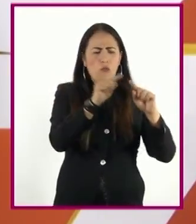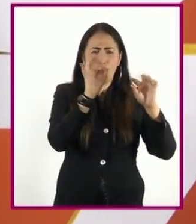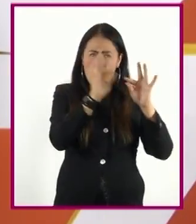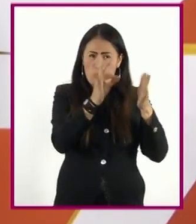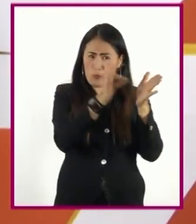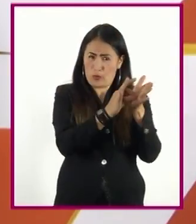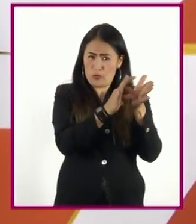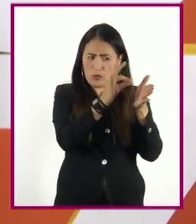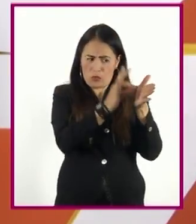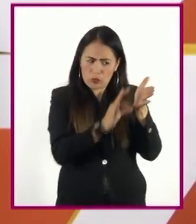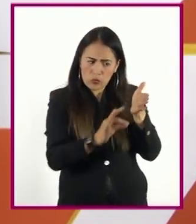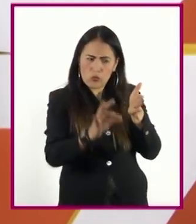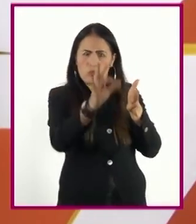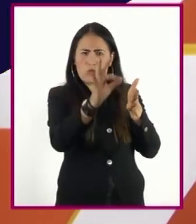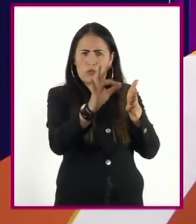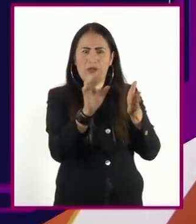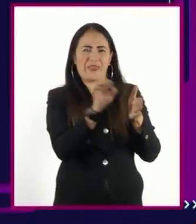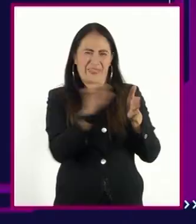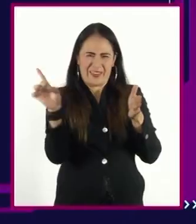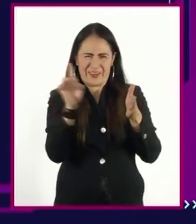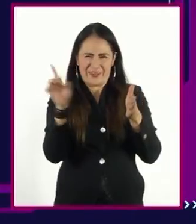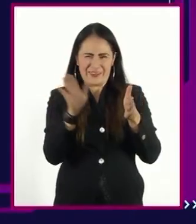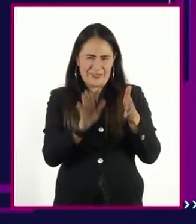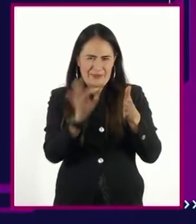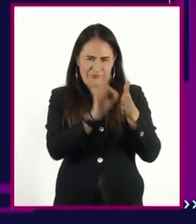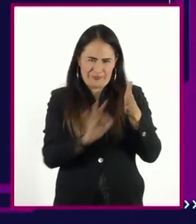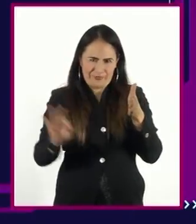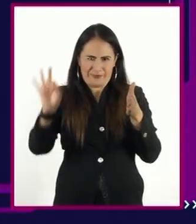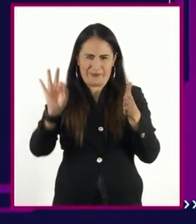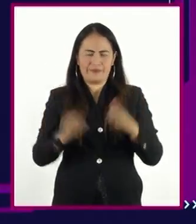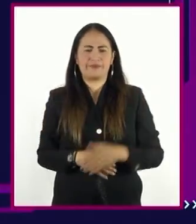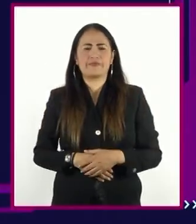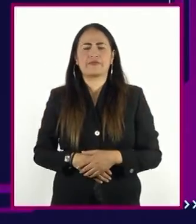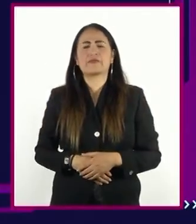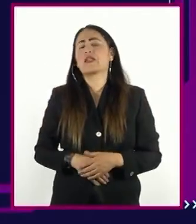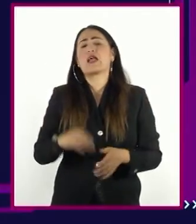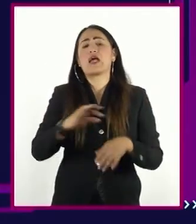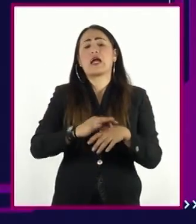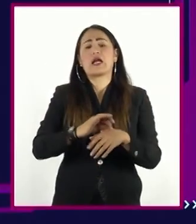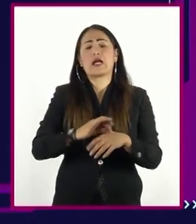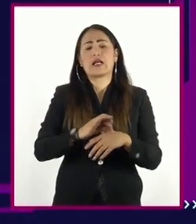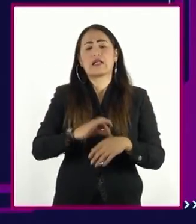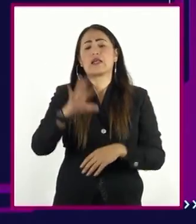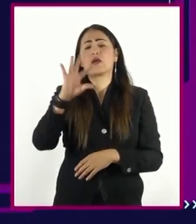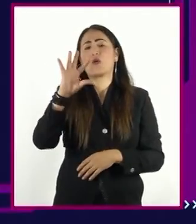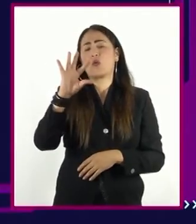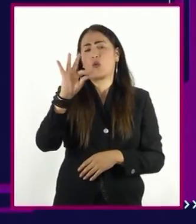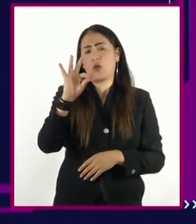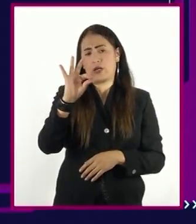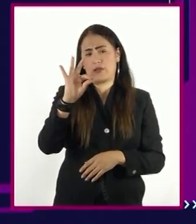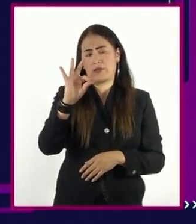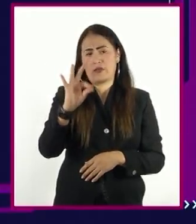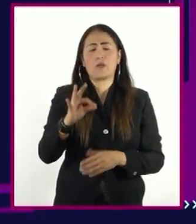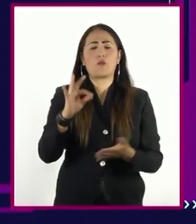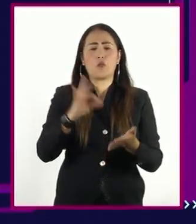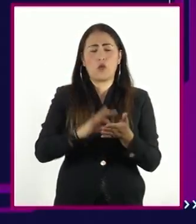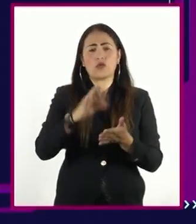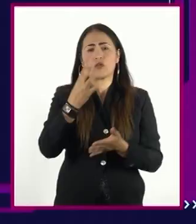punto decimal una cifra a la derecha. Para carne, 40.3 por